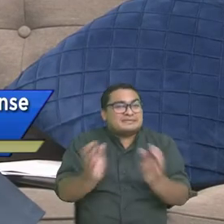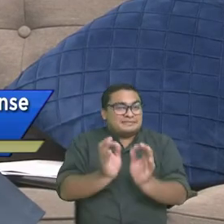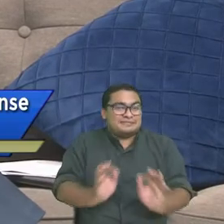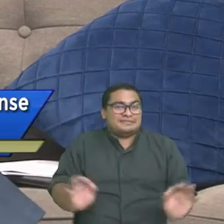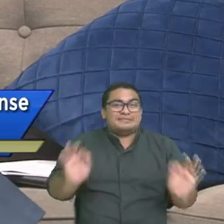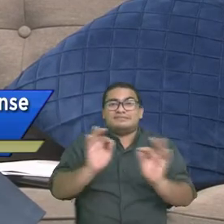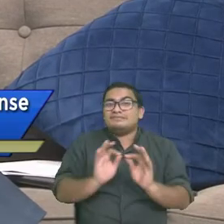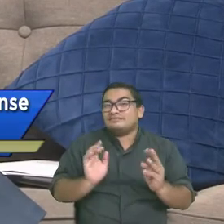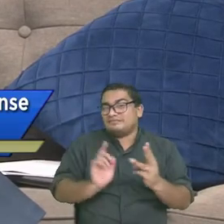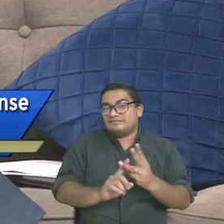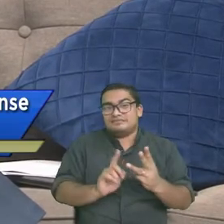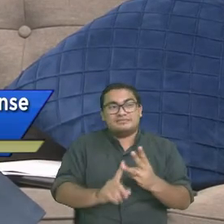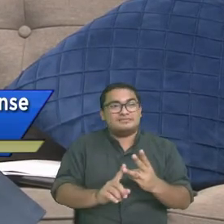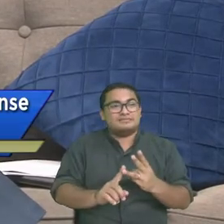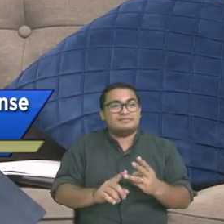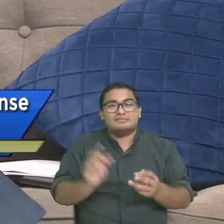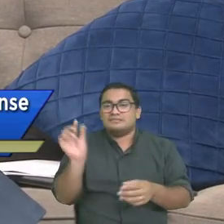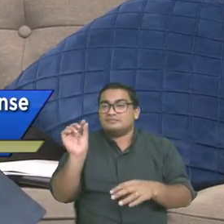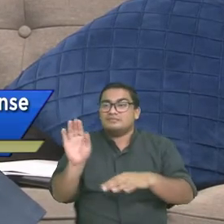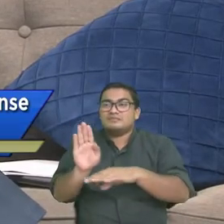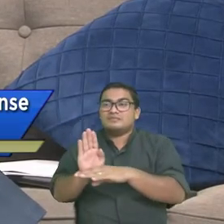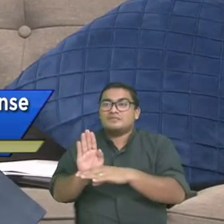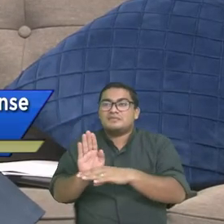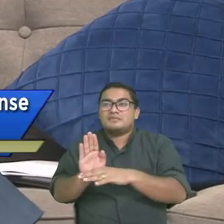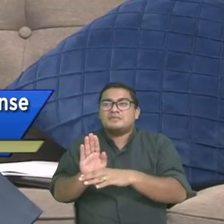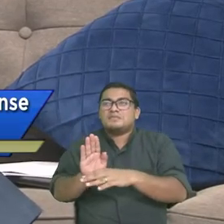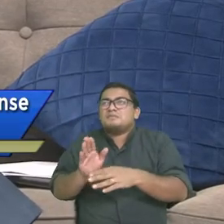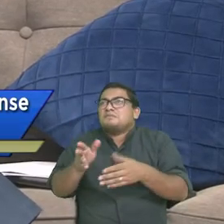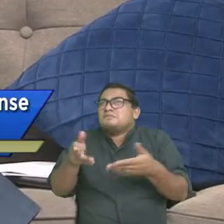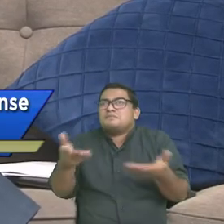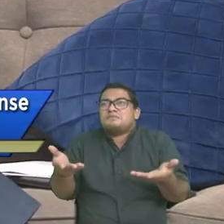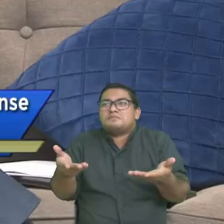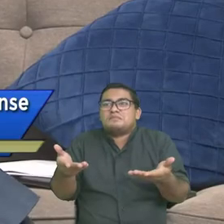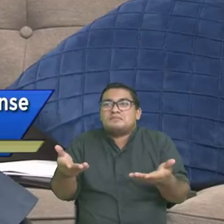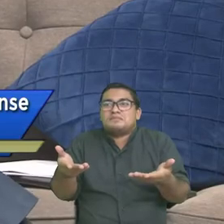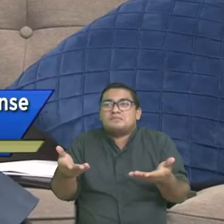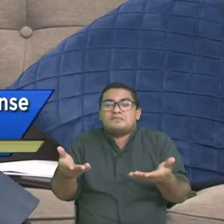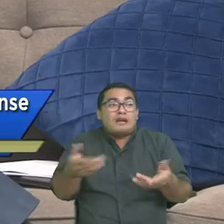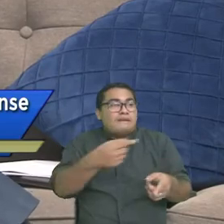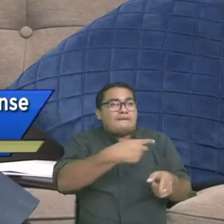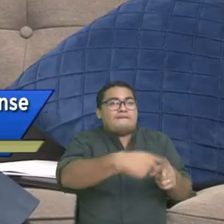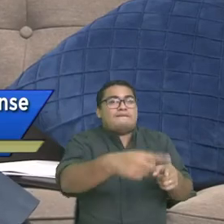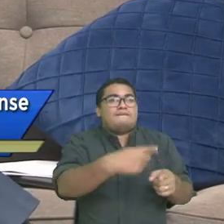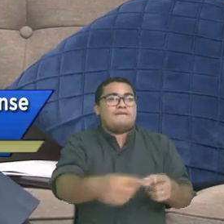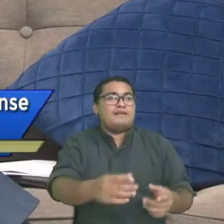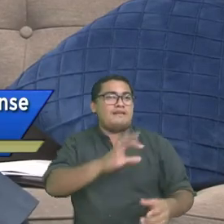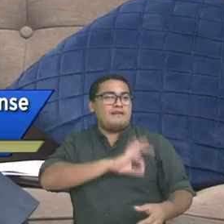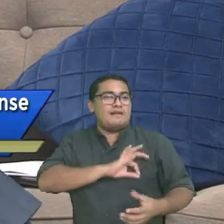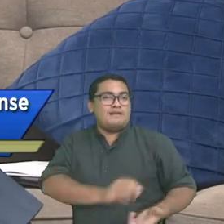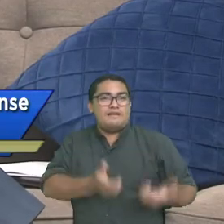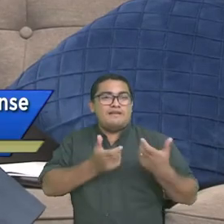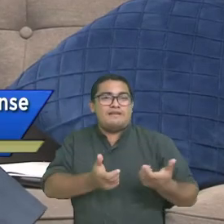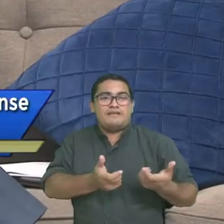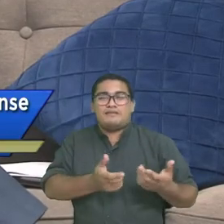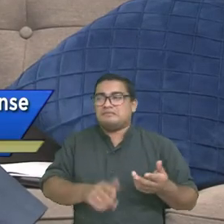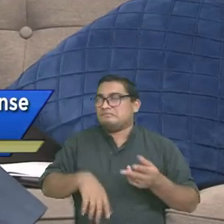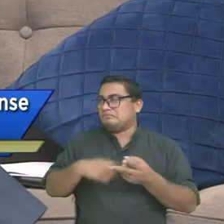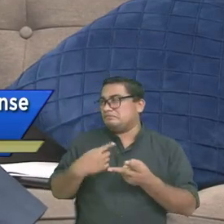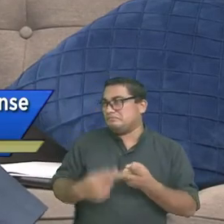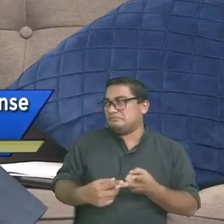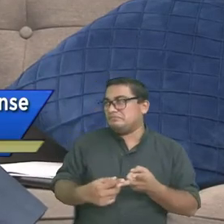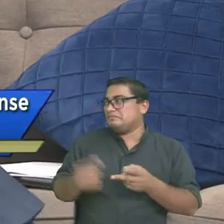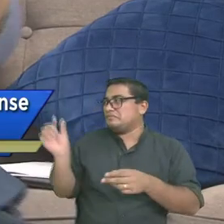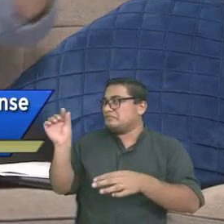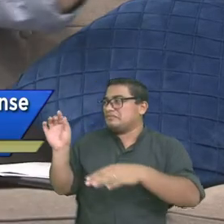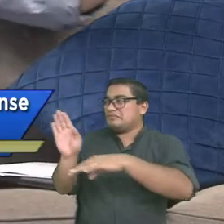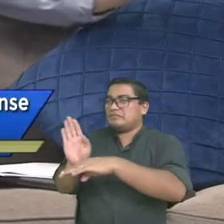importante. ¿Nos estamos endeudando para pagar megasalarios? Nos estamos